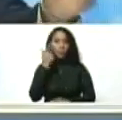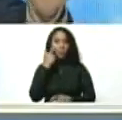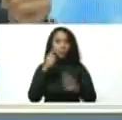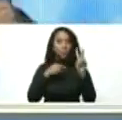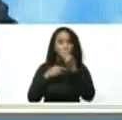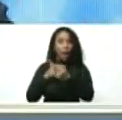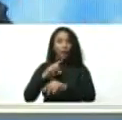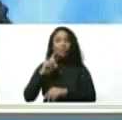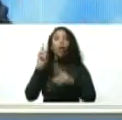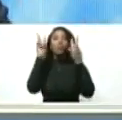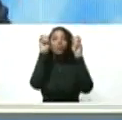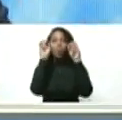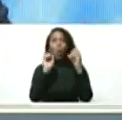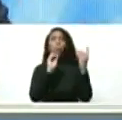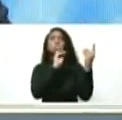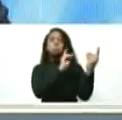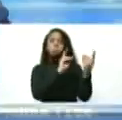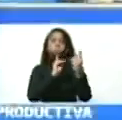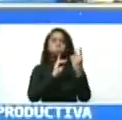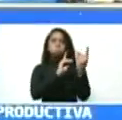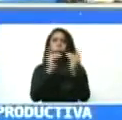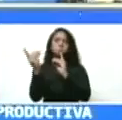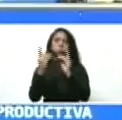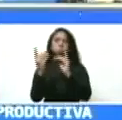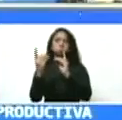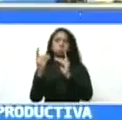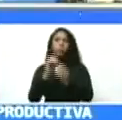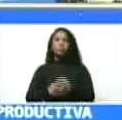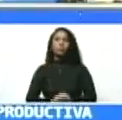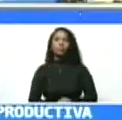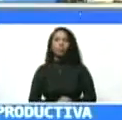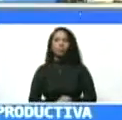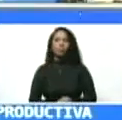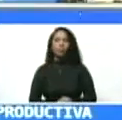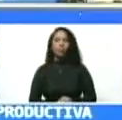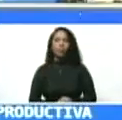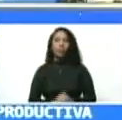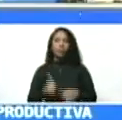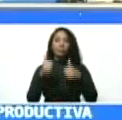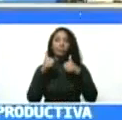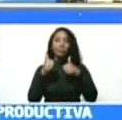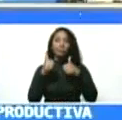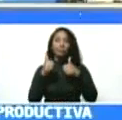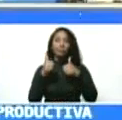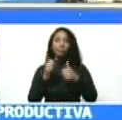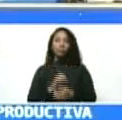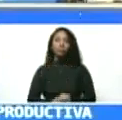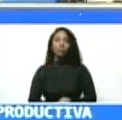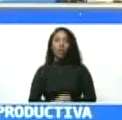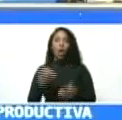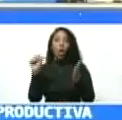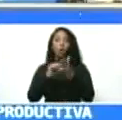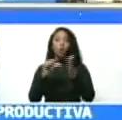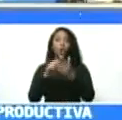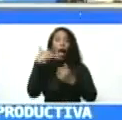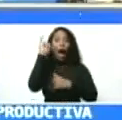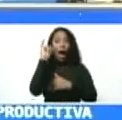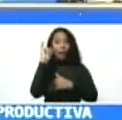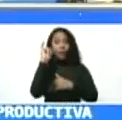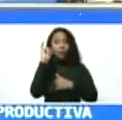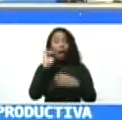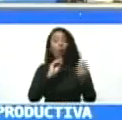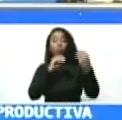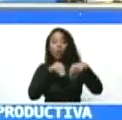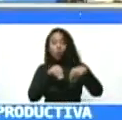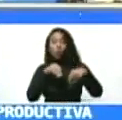de nuevos debates. Ah, Wilmar Castro Sotelo. Bien. Donde hay disenso. Donde hay disenso, que haya consenso,